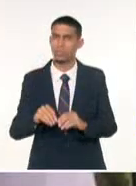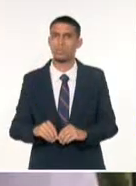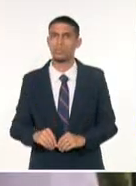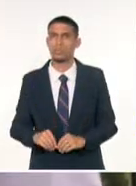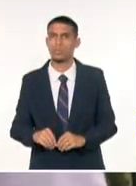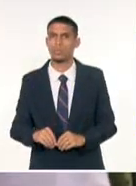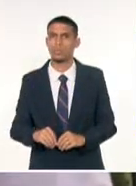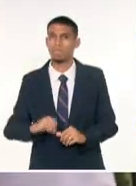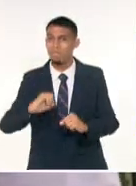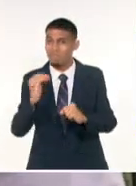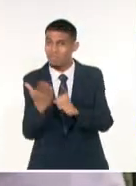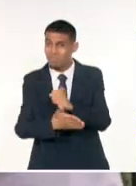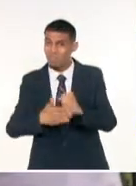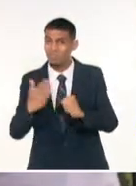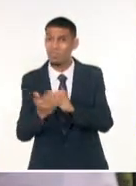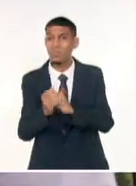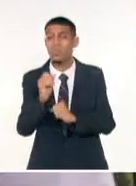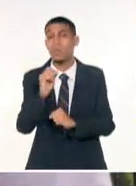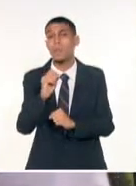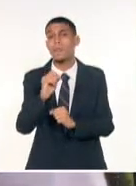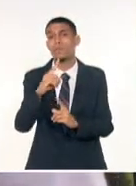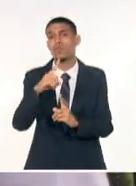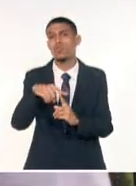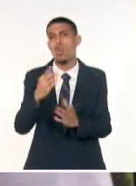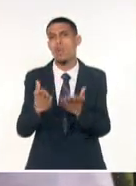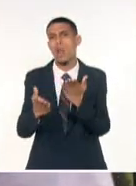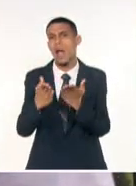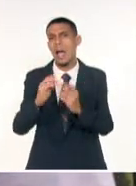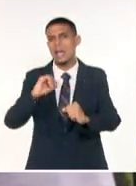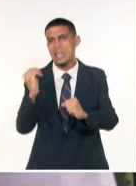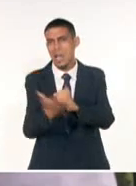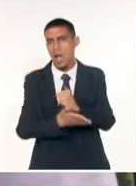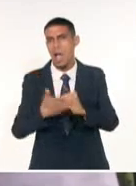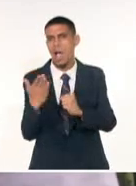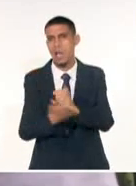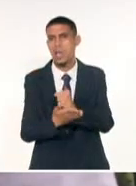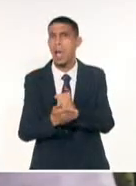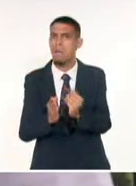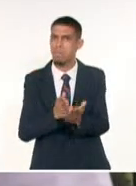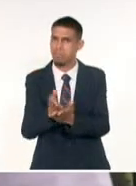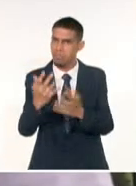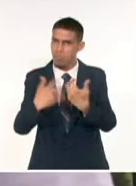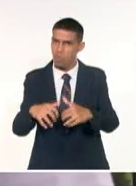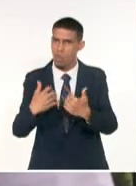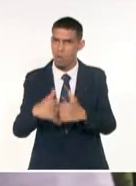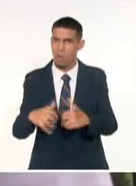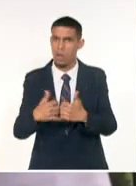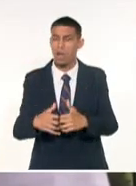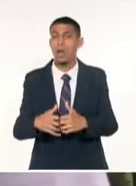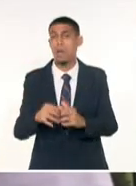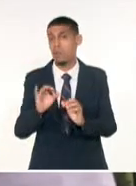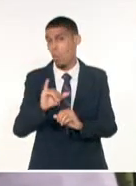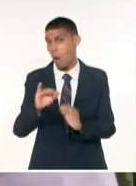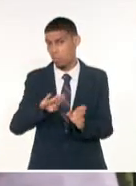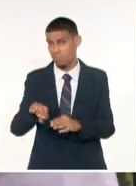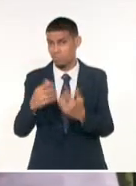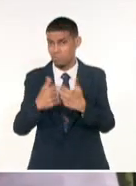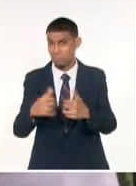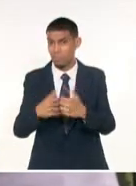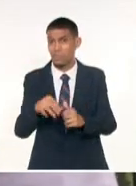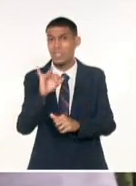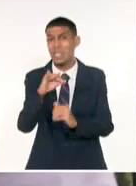62 mil toneladas de caña que se podían haber perdido. Se han producido más de 7 mil toneladas de meladura